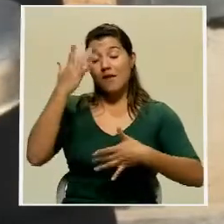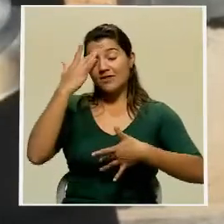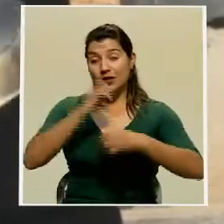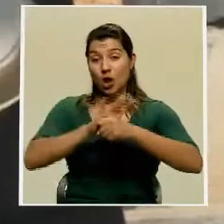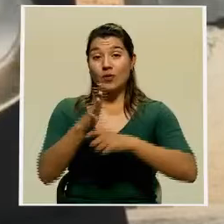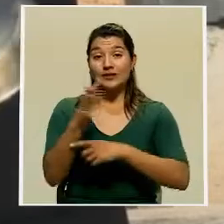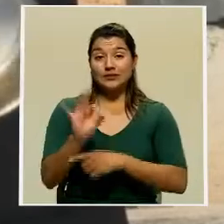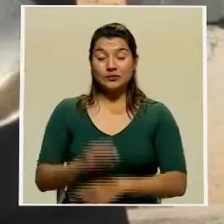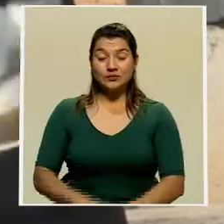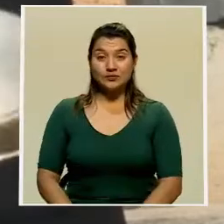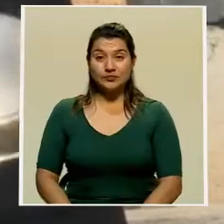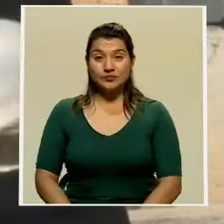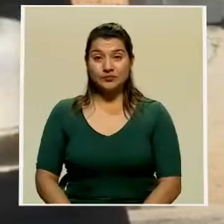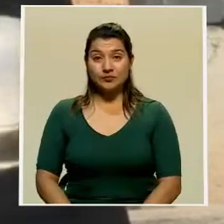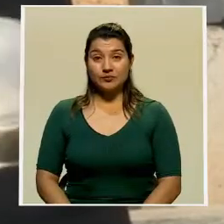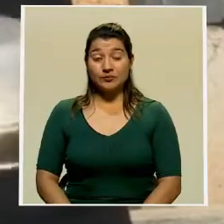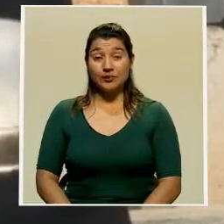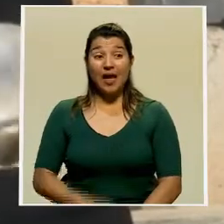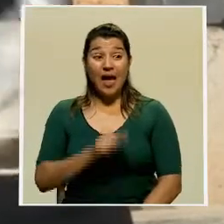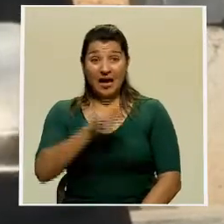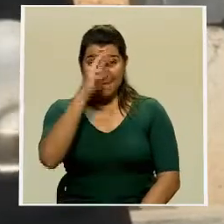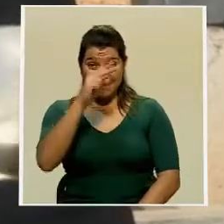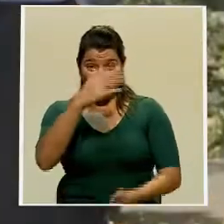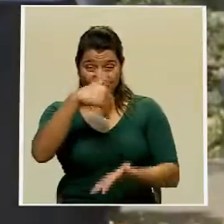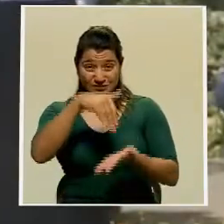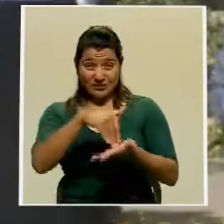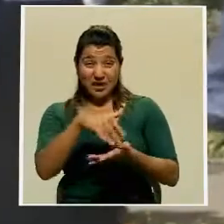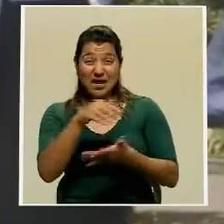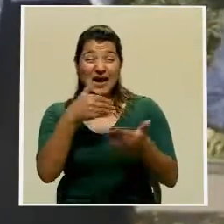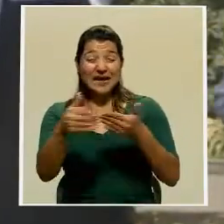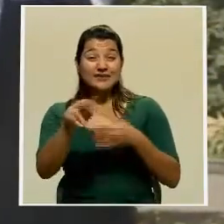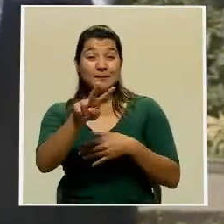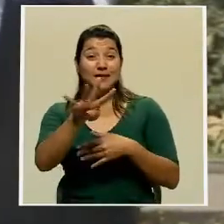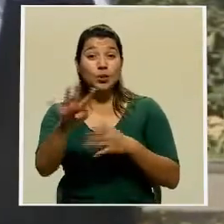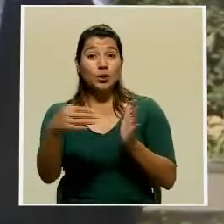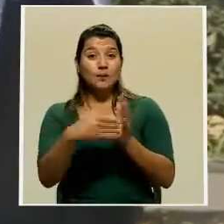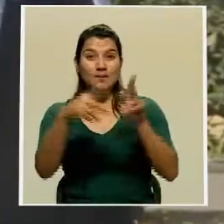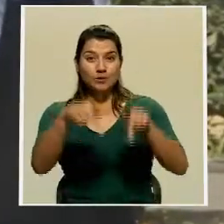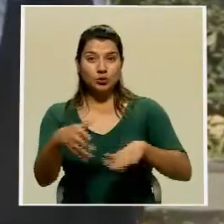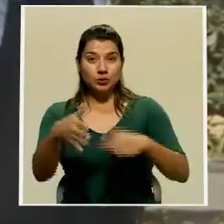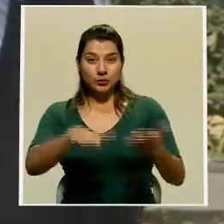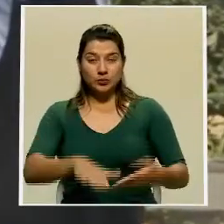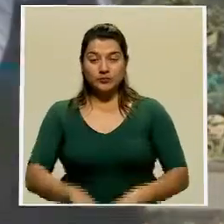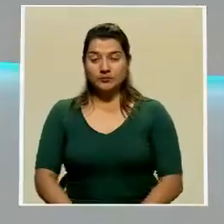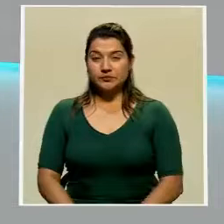cifras oficiales. En la capital se contabilizan casi 24,000 muertes.